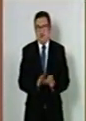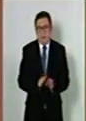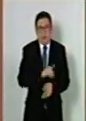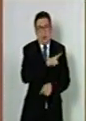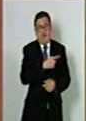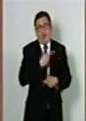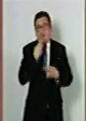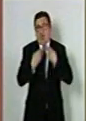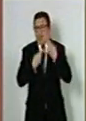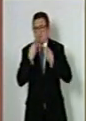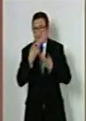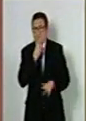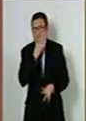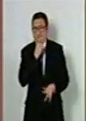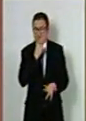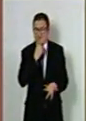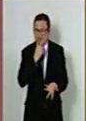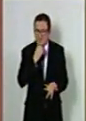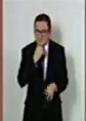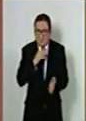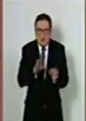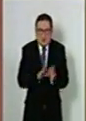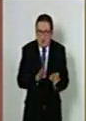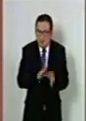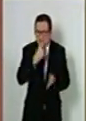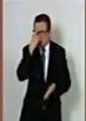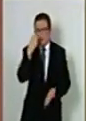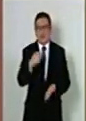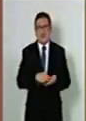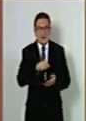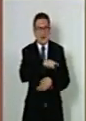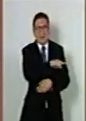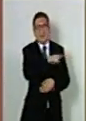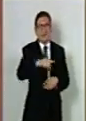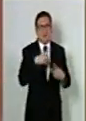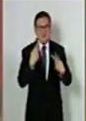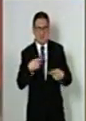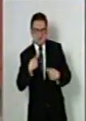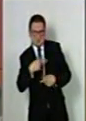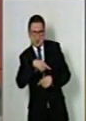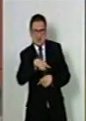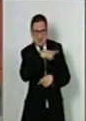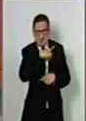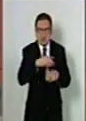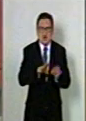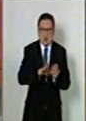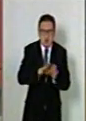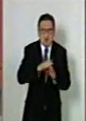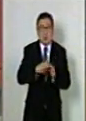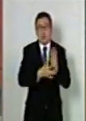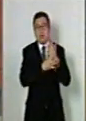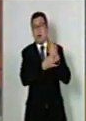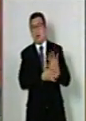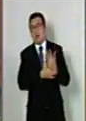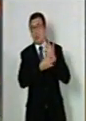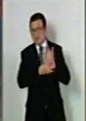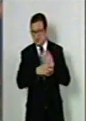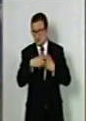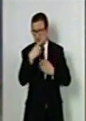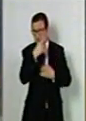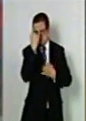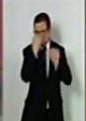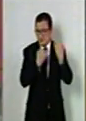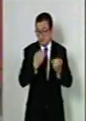argumentos. ¿Cómo es posible que gentes con esa preparación sostengan esos principios?